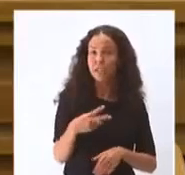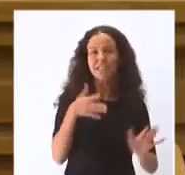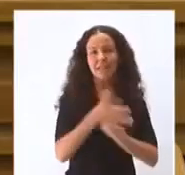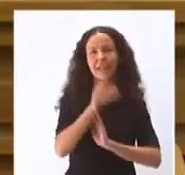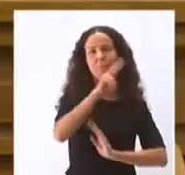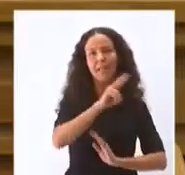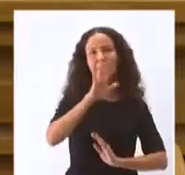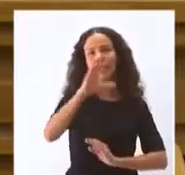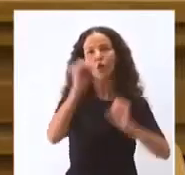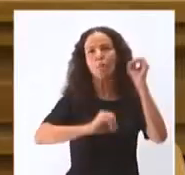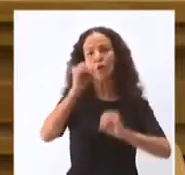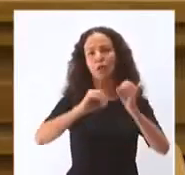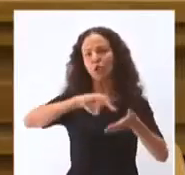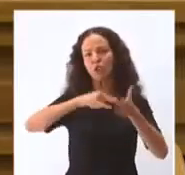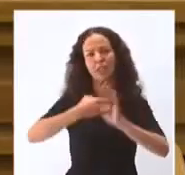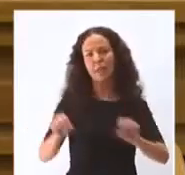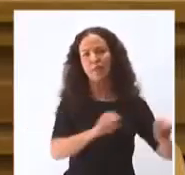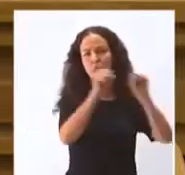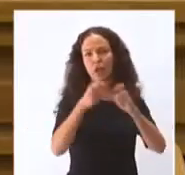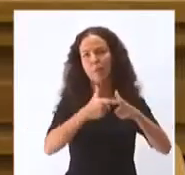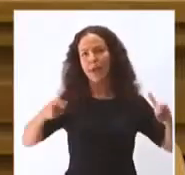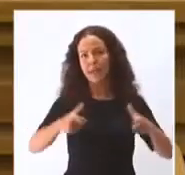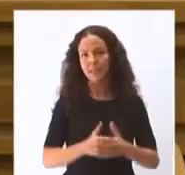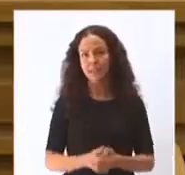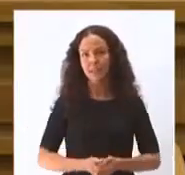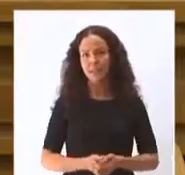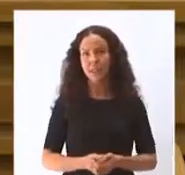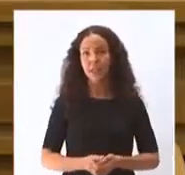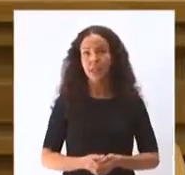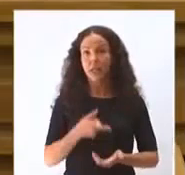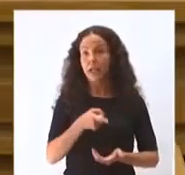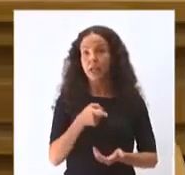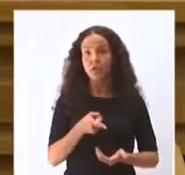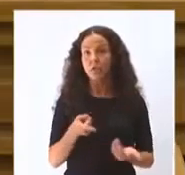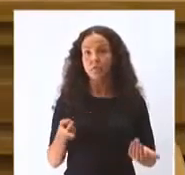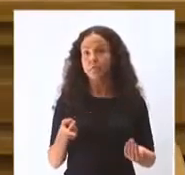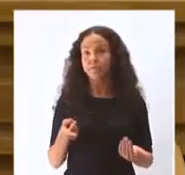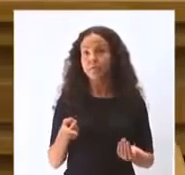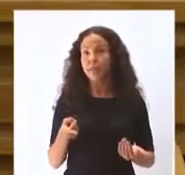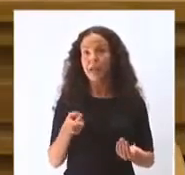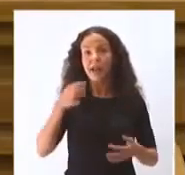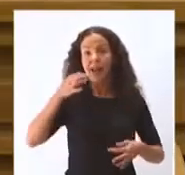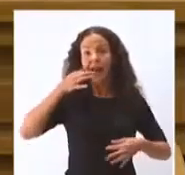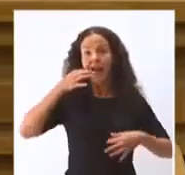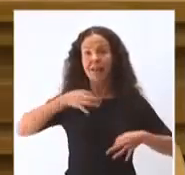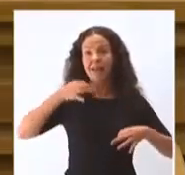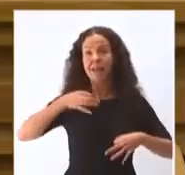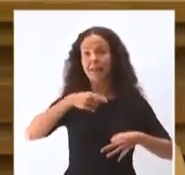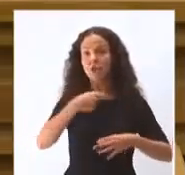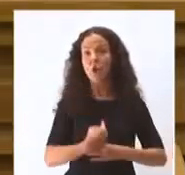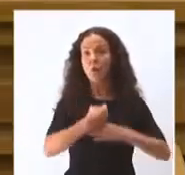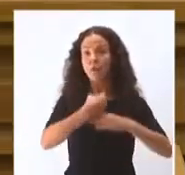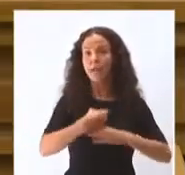los sistemas de protección aquí como en violencia de género me extenderé muy poquito porque como saben en realidad nos obliga a las